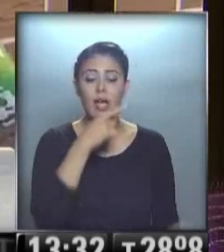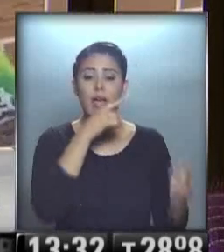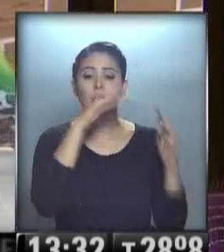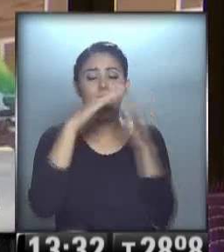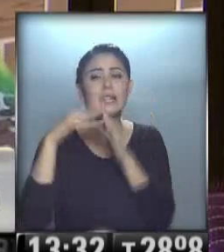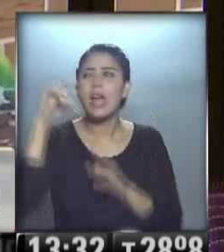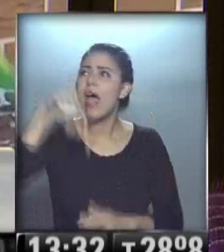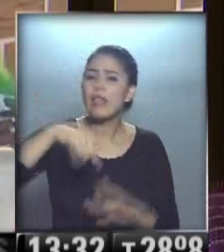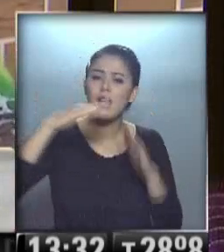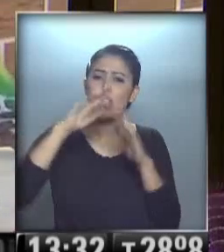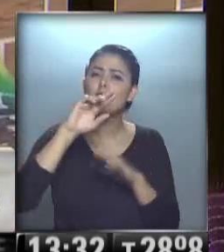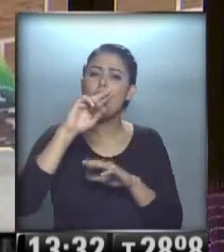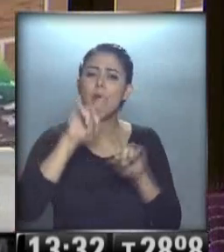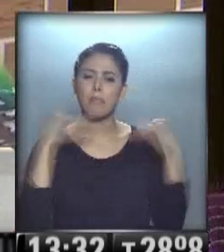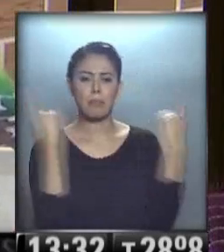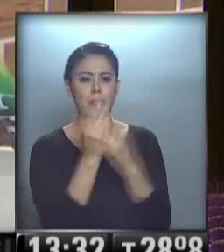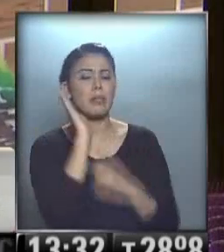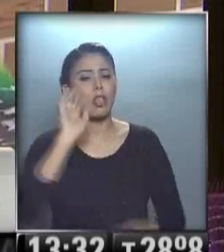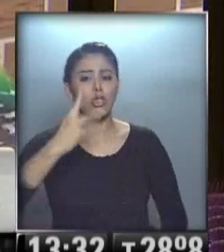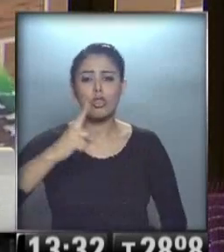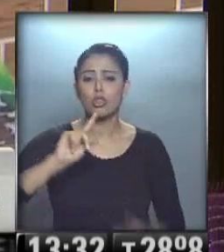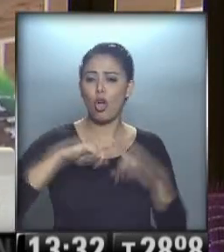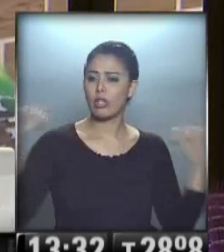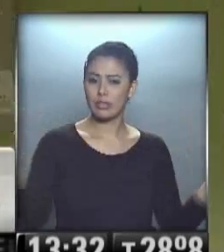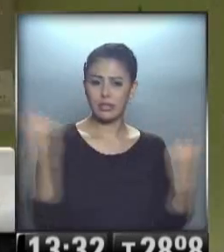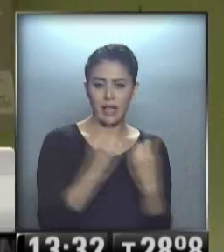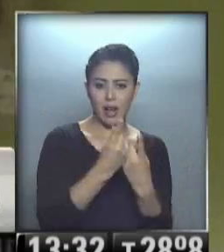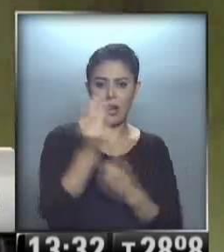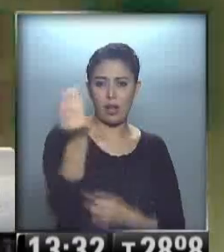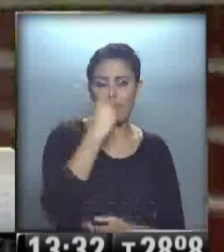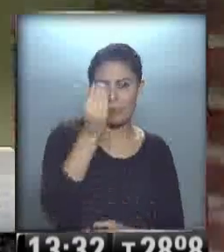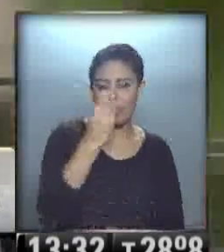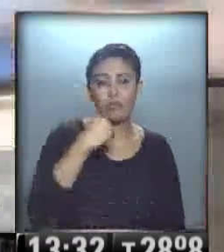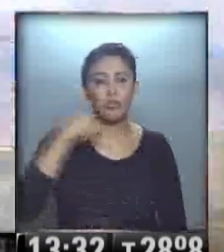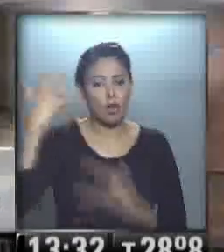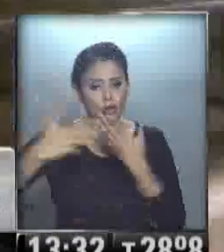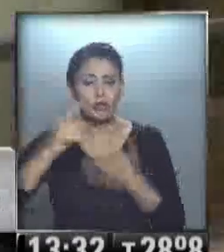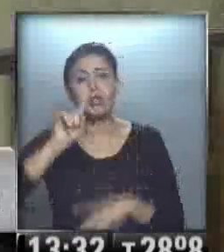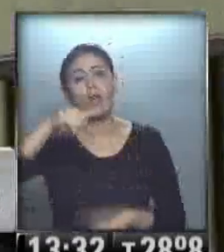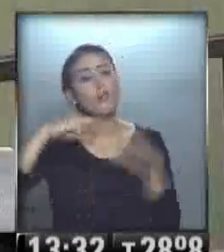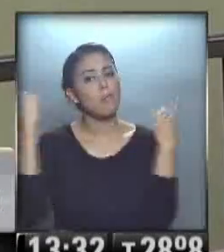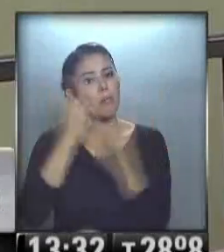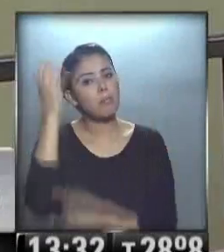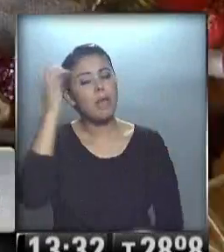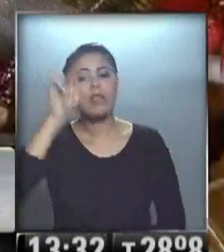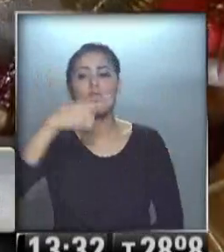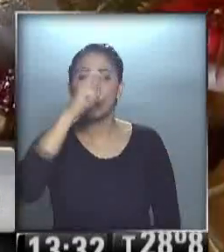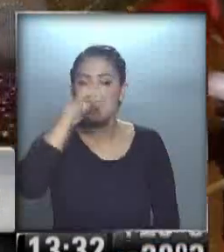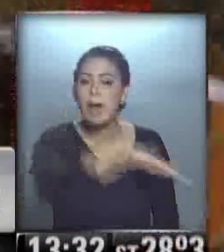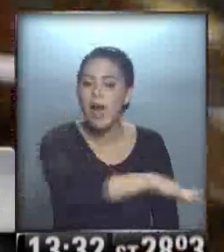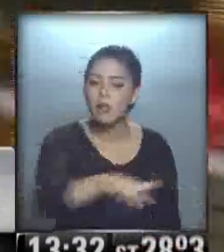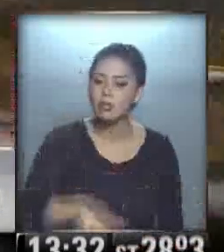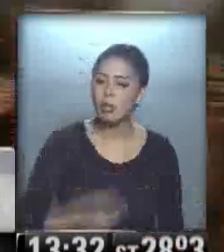Esta era dos piezas, una sala muy grande, sala comedor, cocina, el baño y un patio. Una